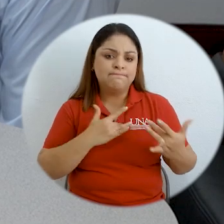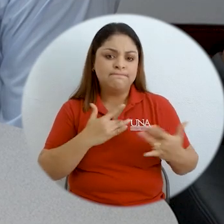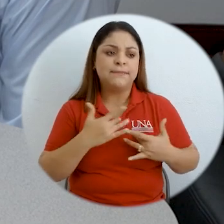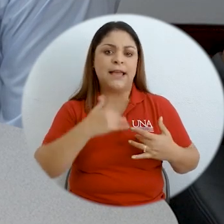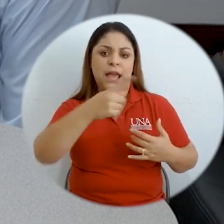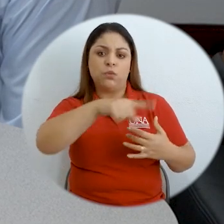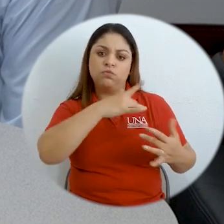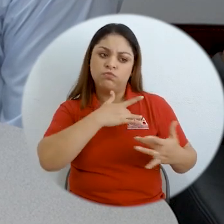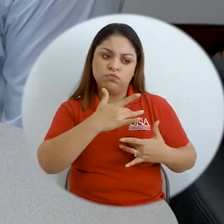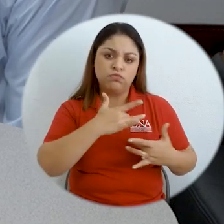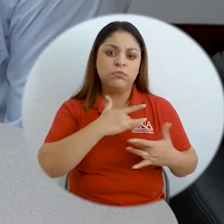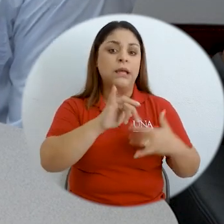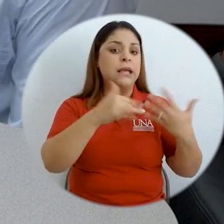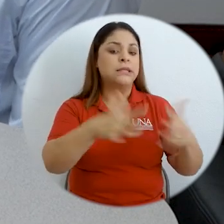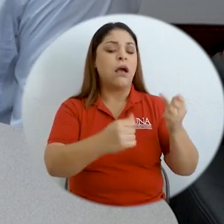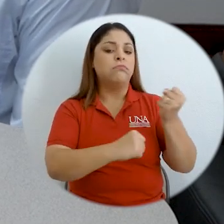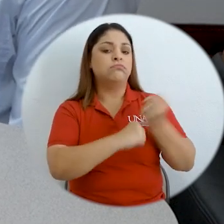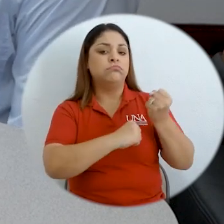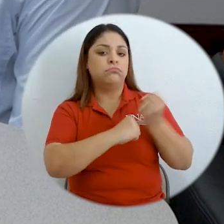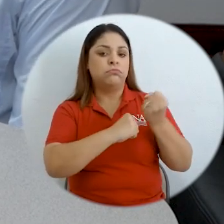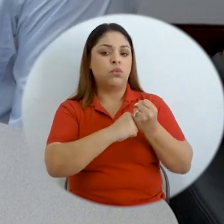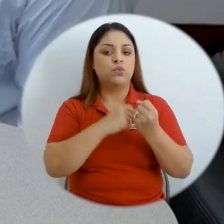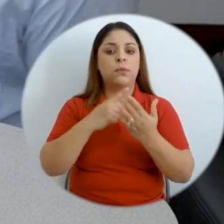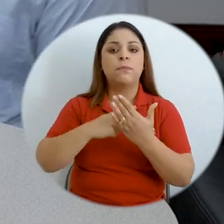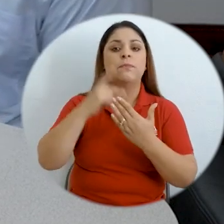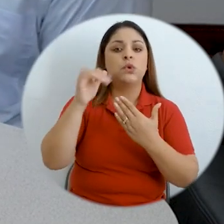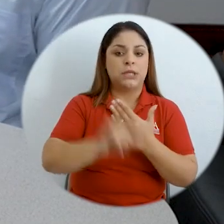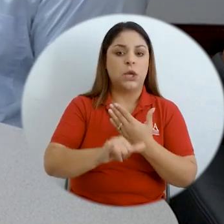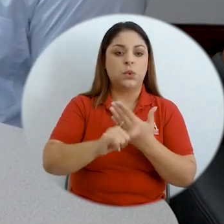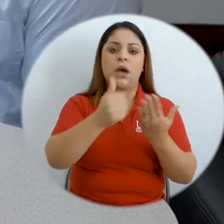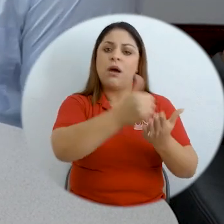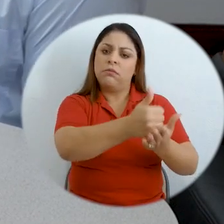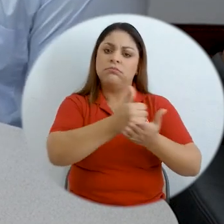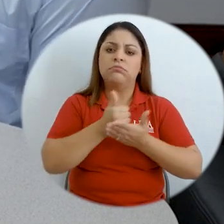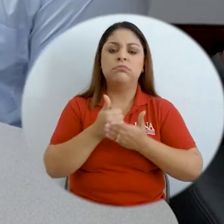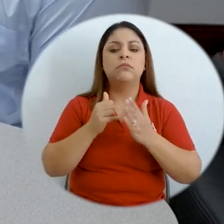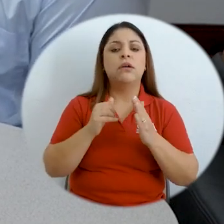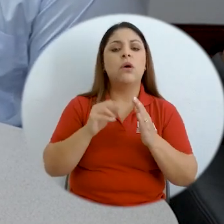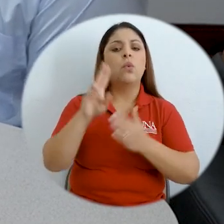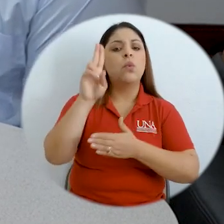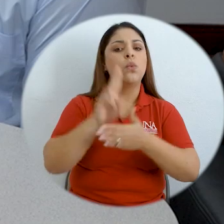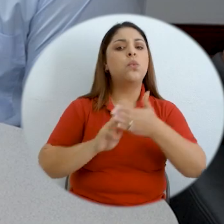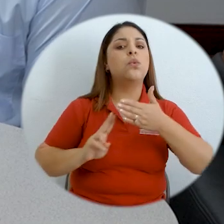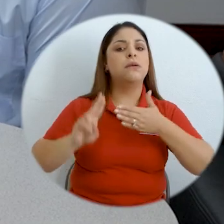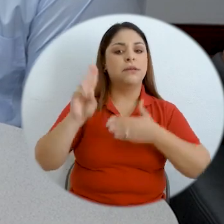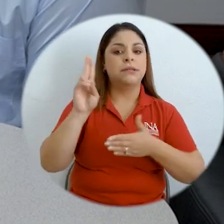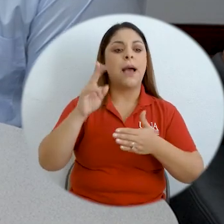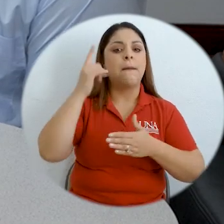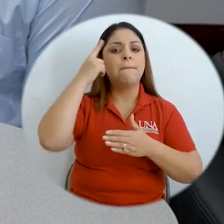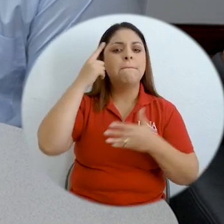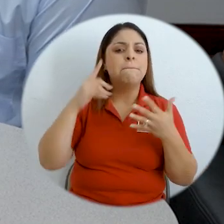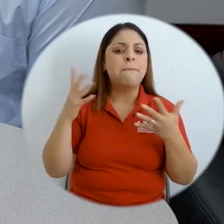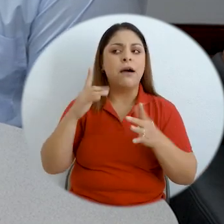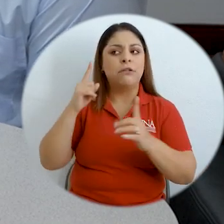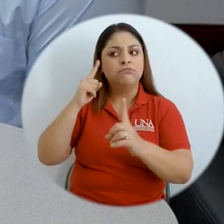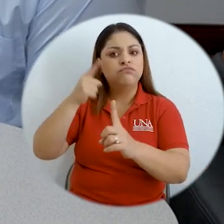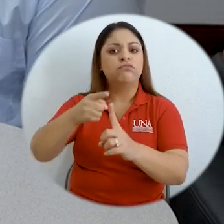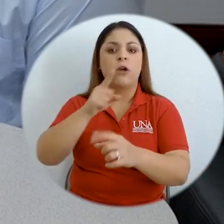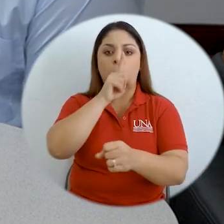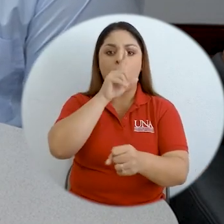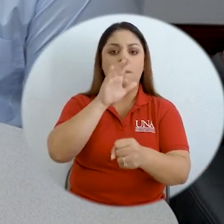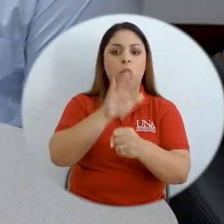apoyos fundamentales en proyectos centrales que han favorecido a las universidades en su meta y en